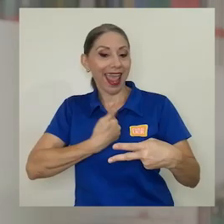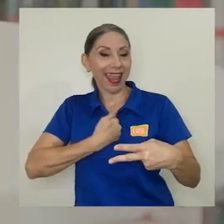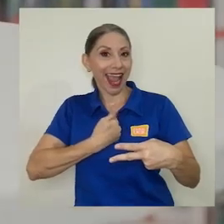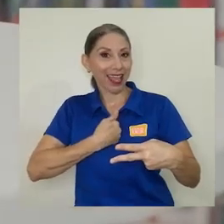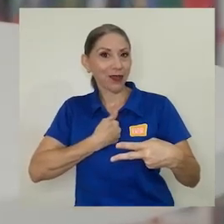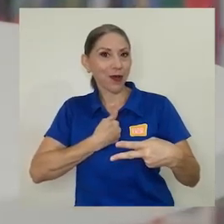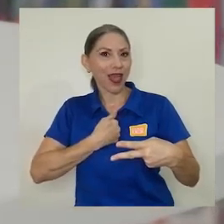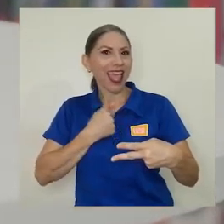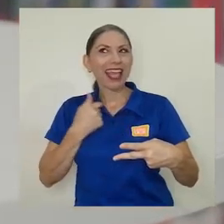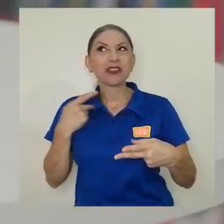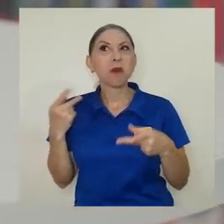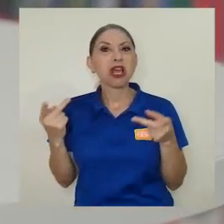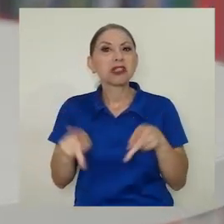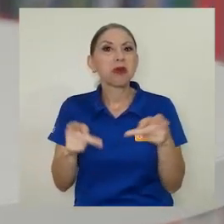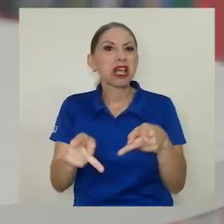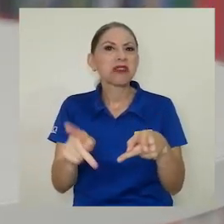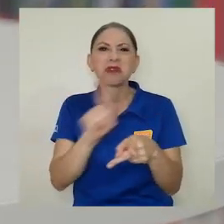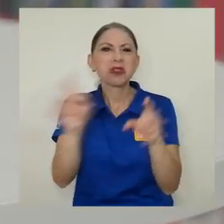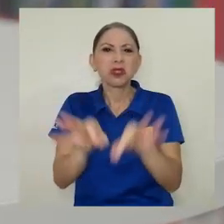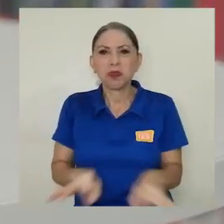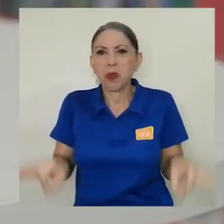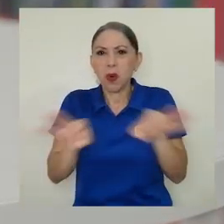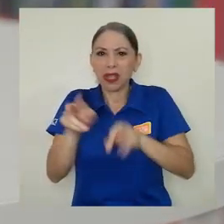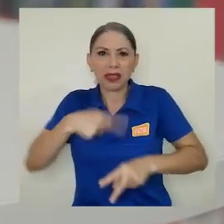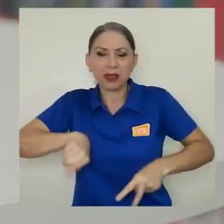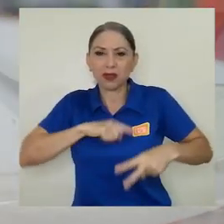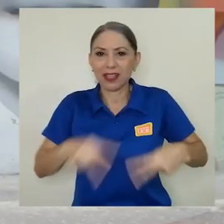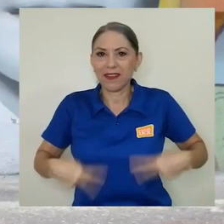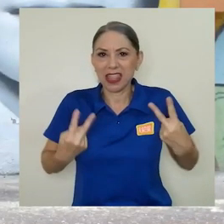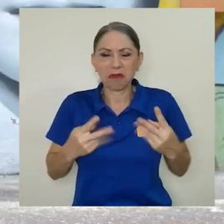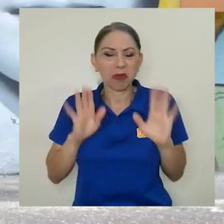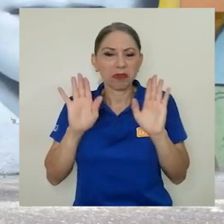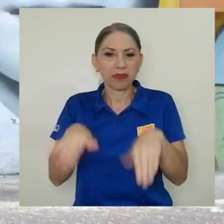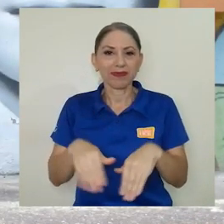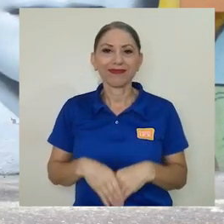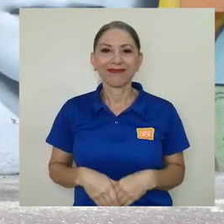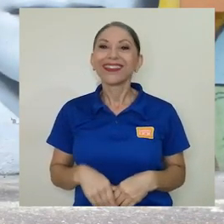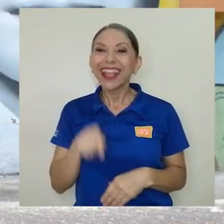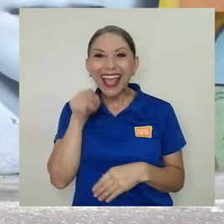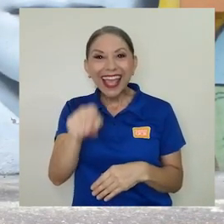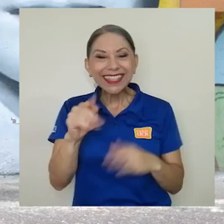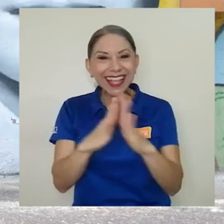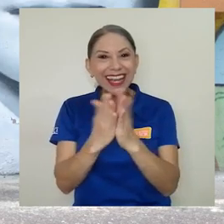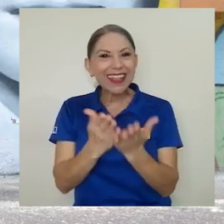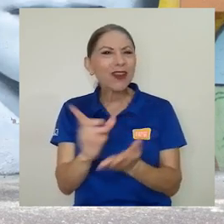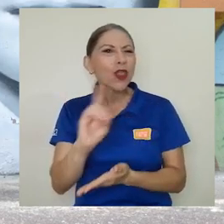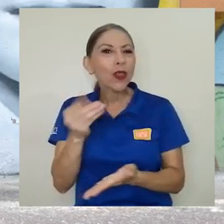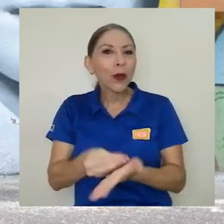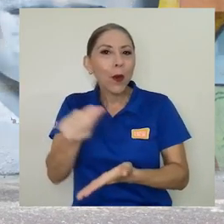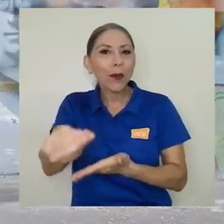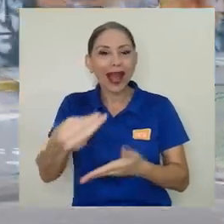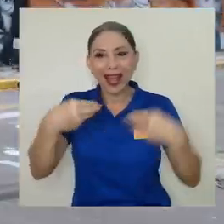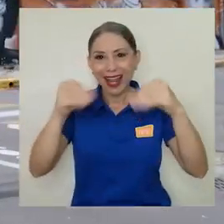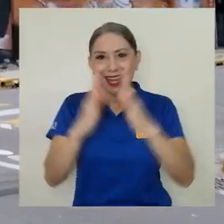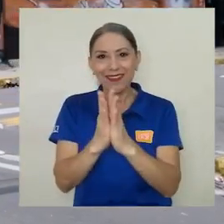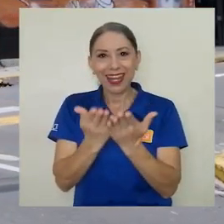esporádico y sin importancia en nuestra existencia. Este libro está disponible en la librería